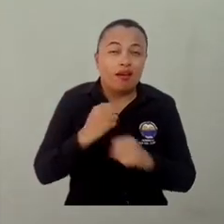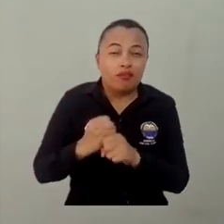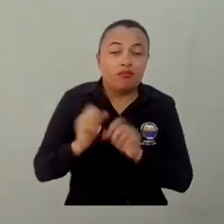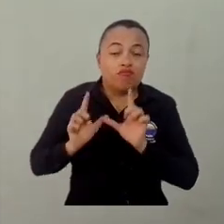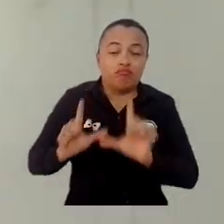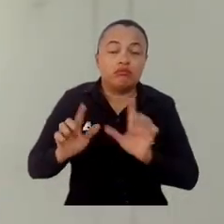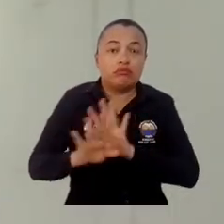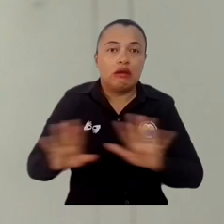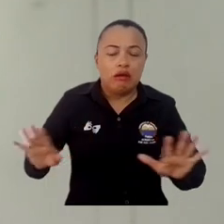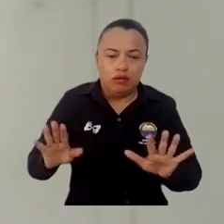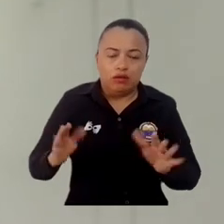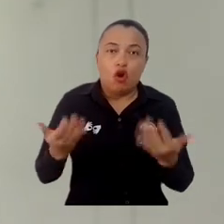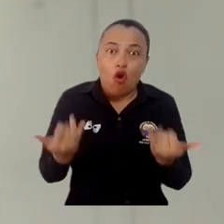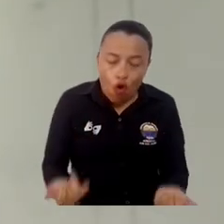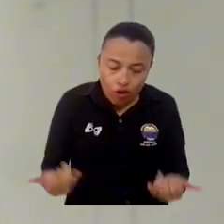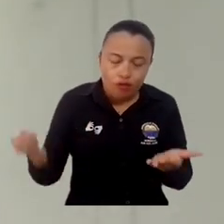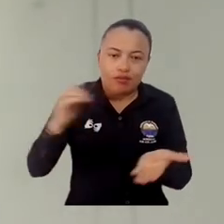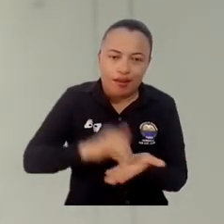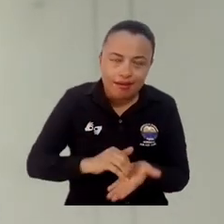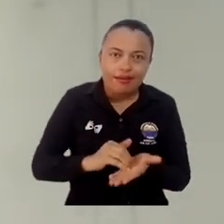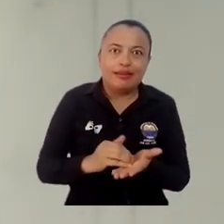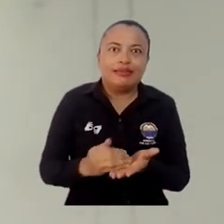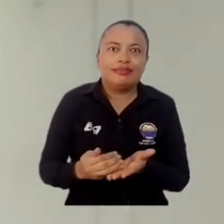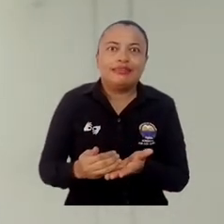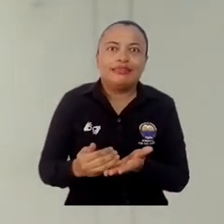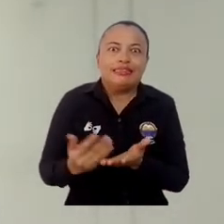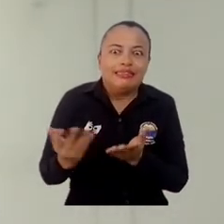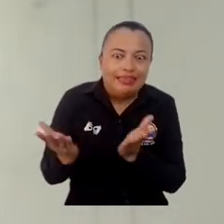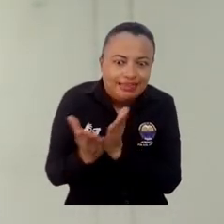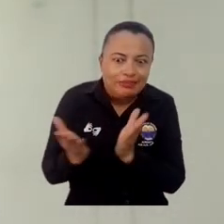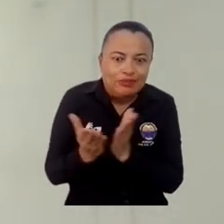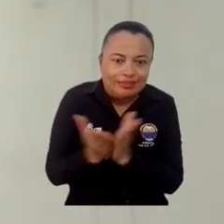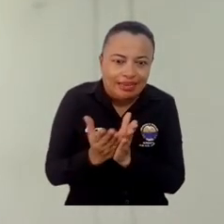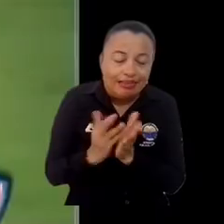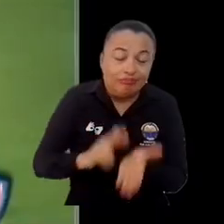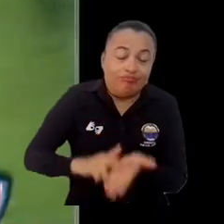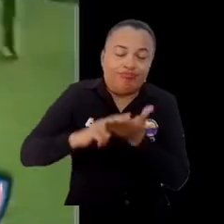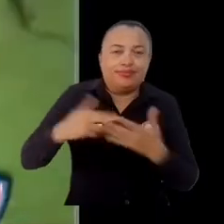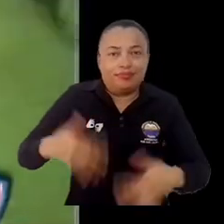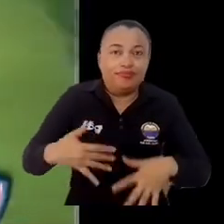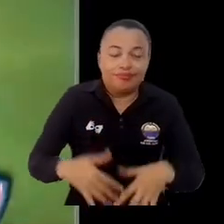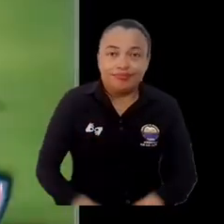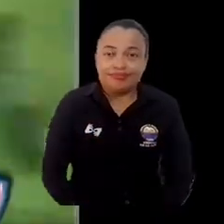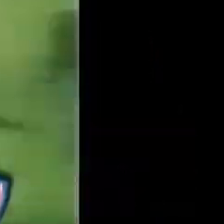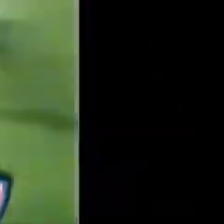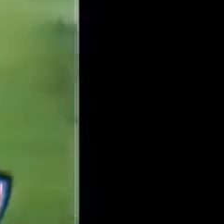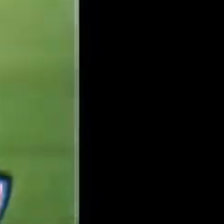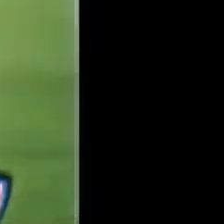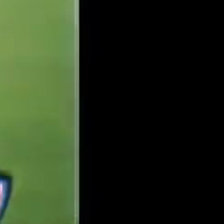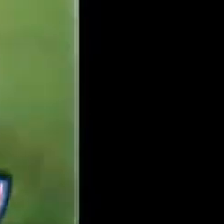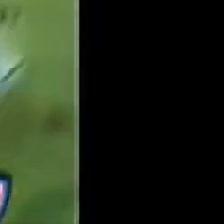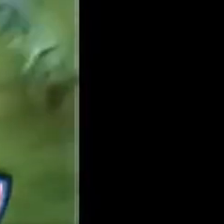de 40 años de haberme graduado, reiniciar, reeducarme.